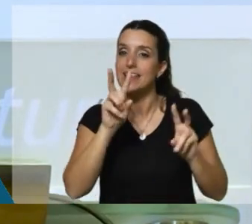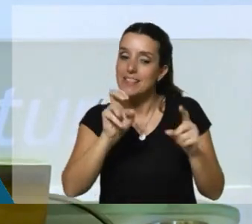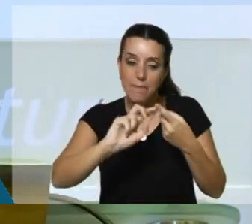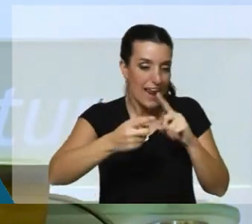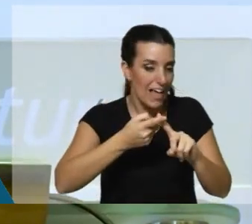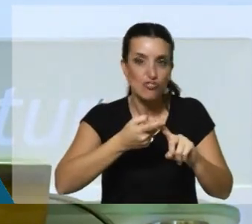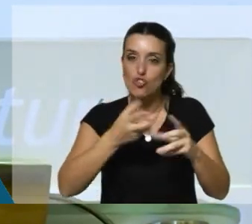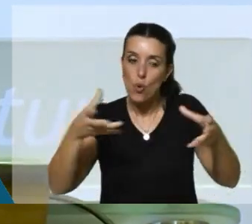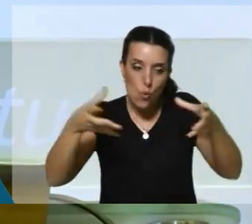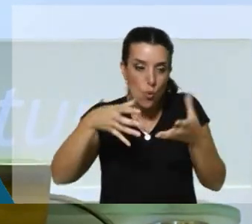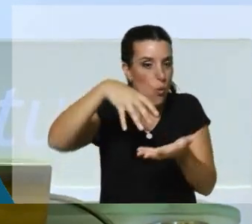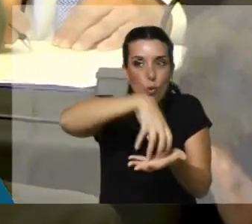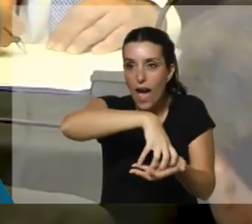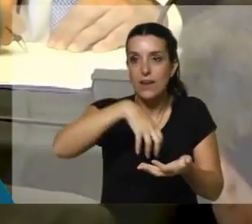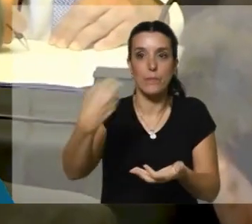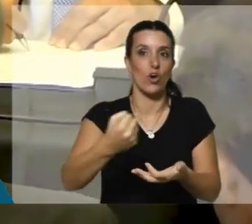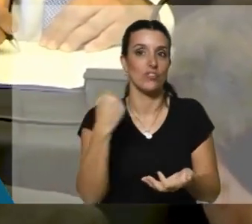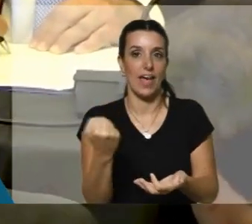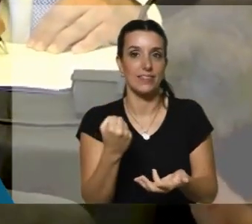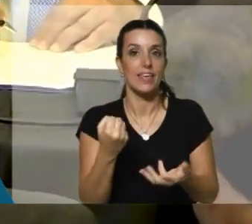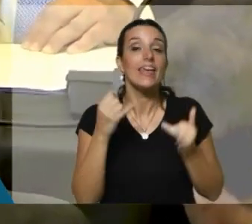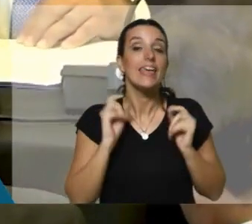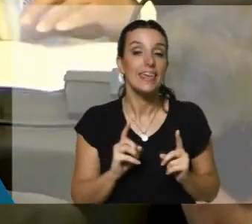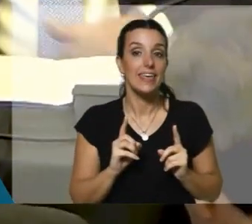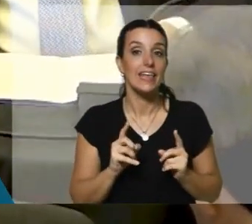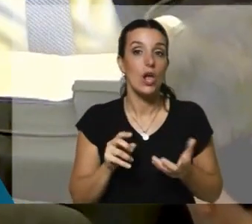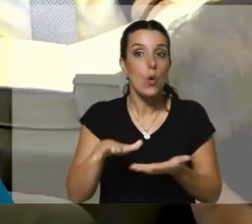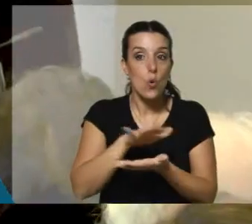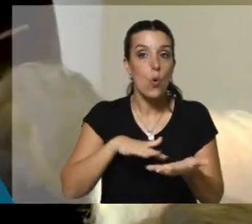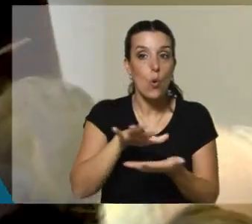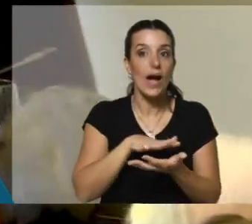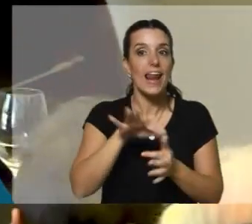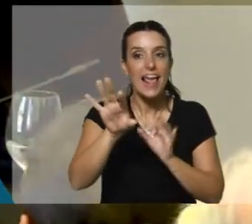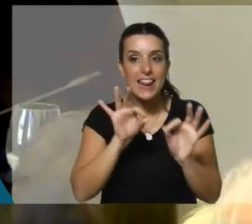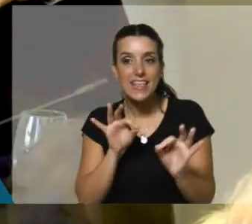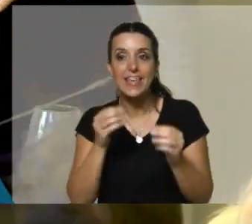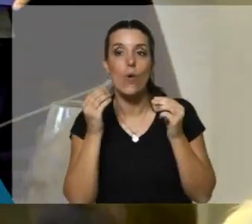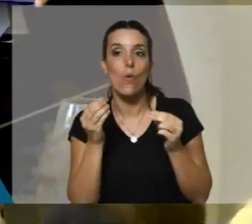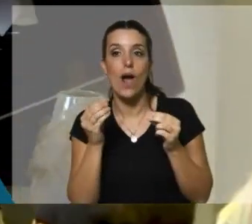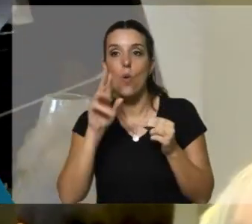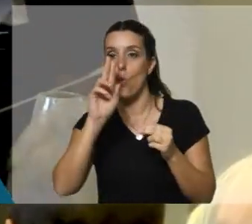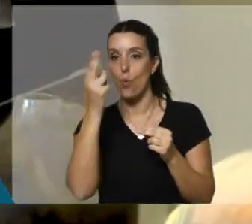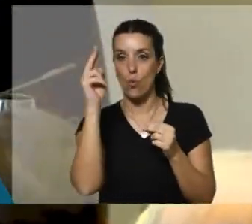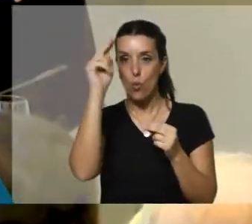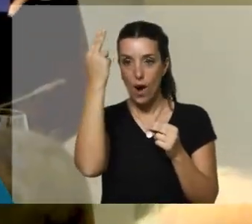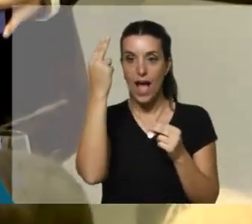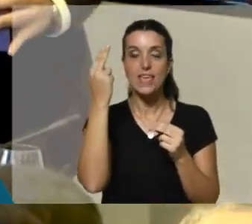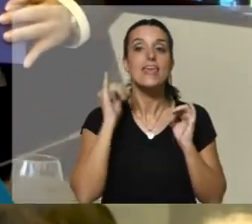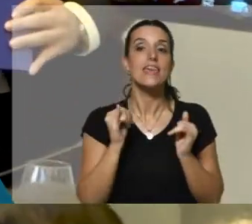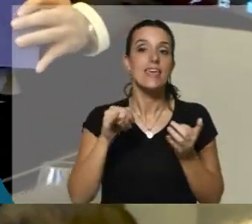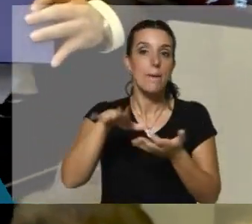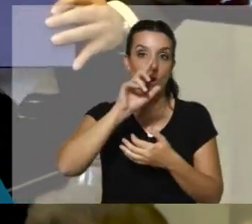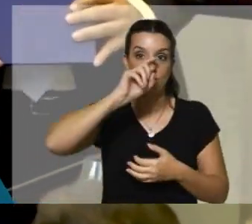la cueva, el lugar. Y que el lugar elegido sea Uruguay, y en este